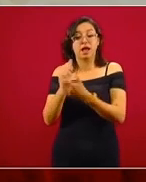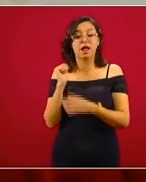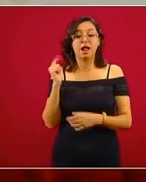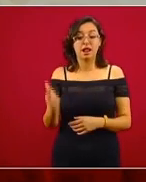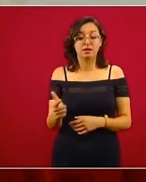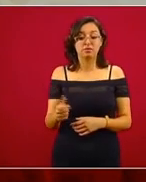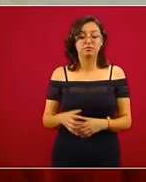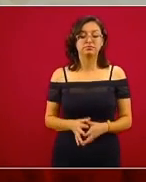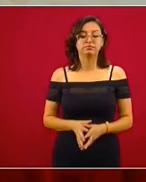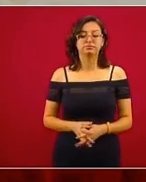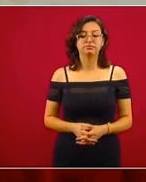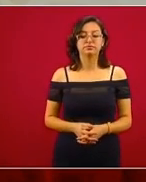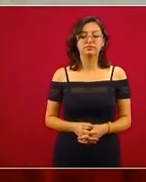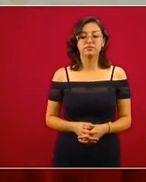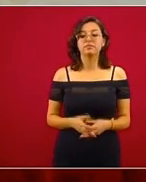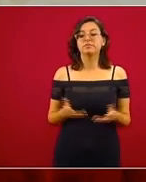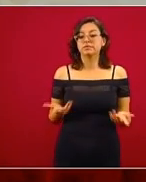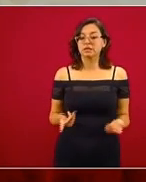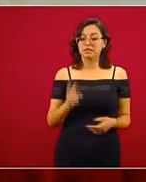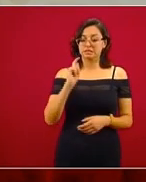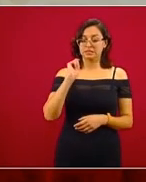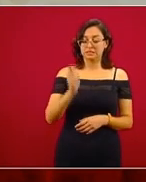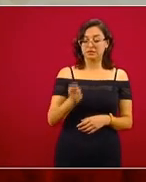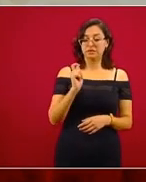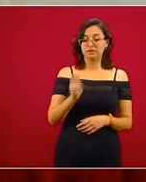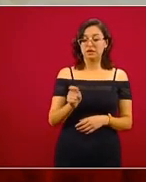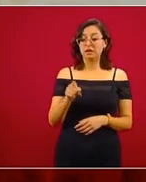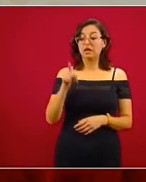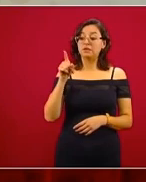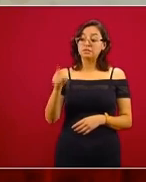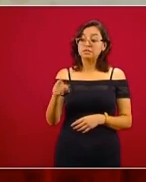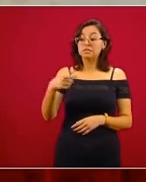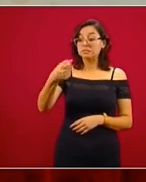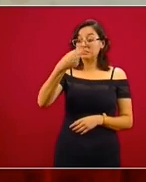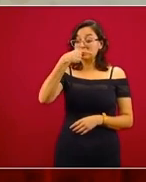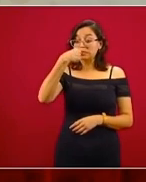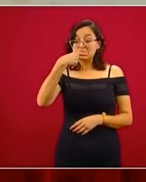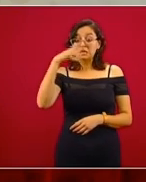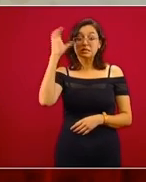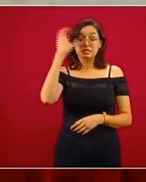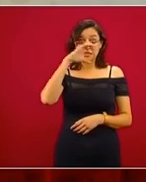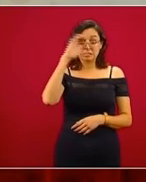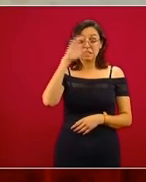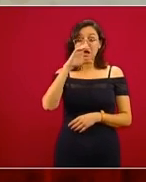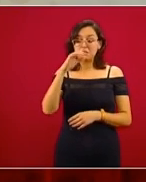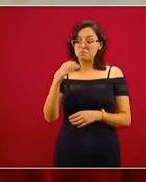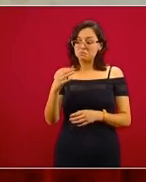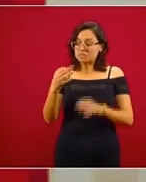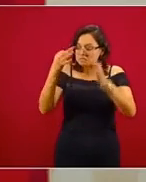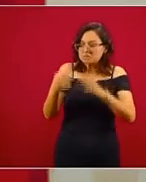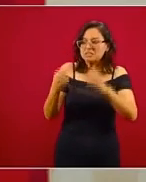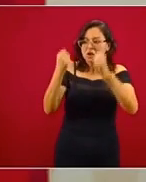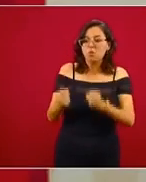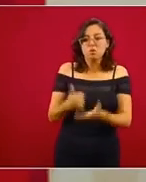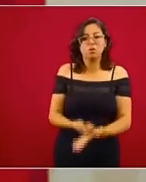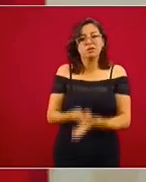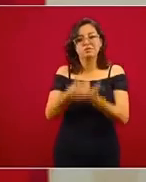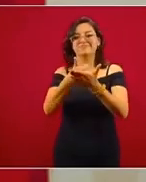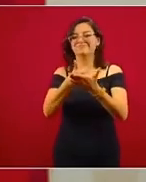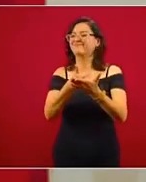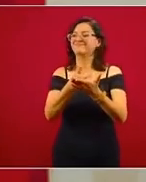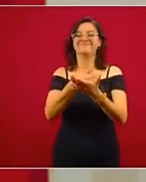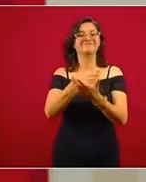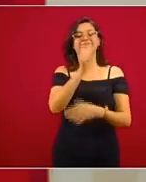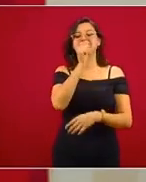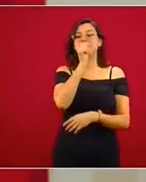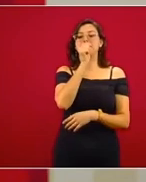would esto? be Que called todavía a la evidencia passive científica novel sobre use su of this utilidad medication. no es The concluyente. scientific Y evidence eso, about en un